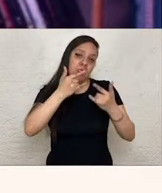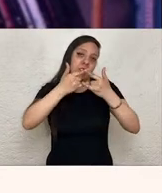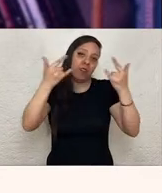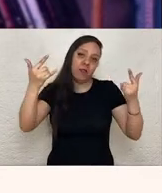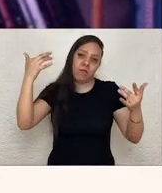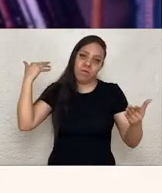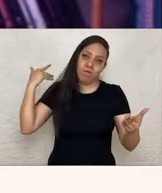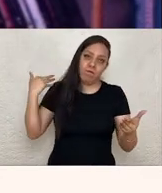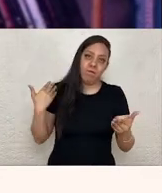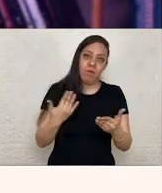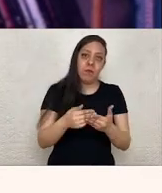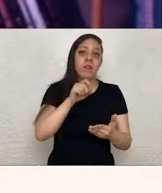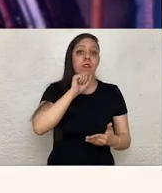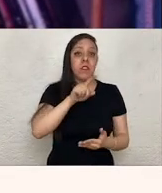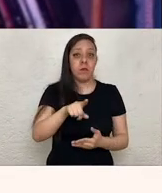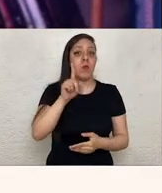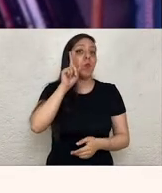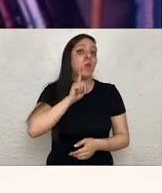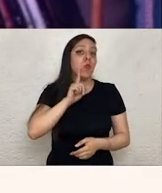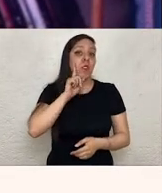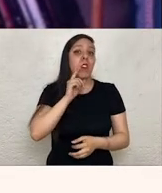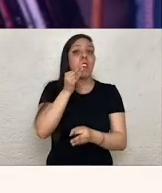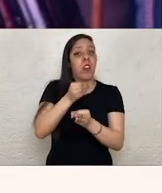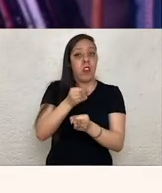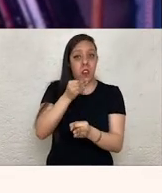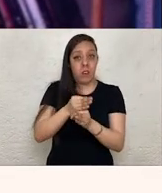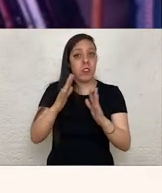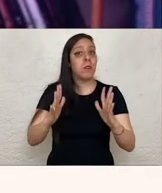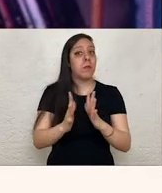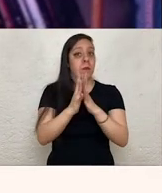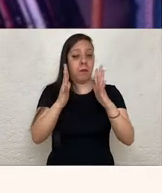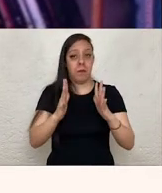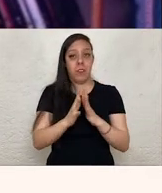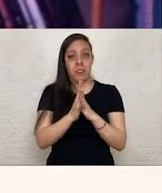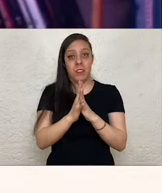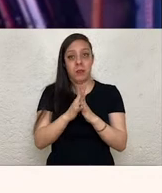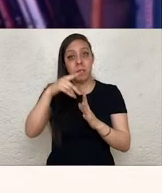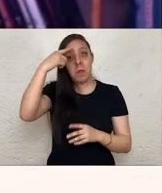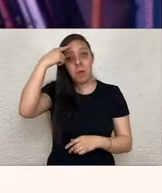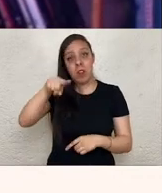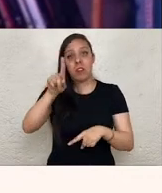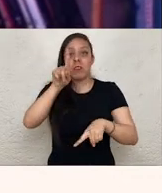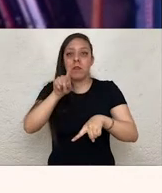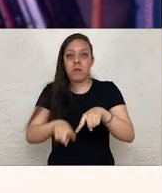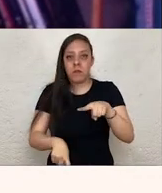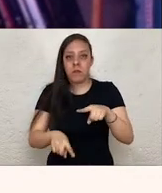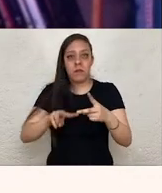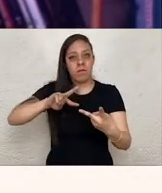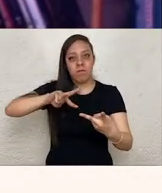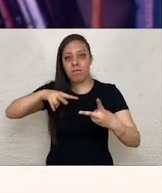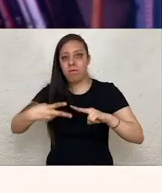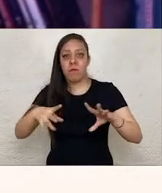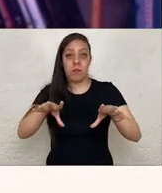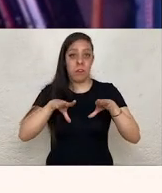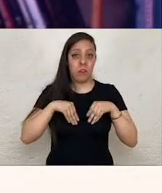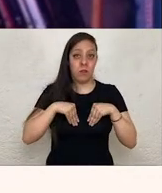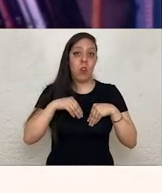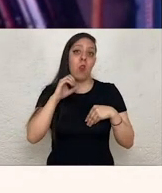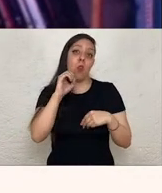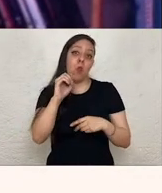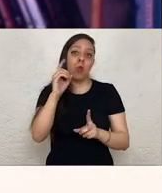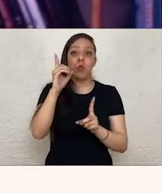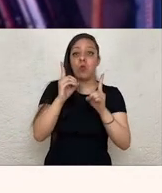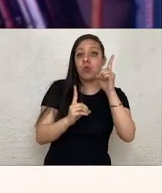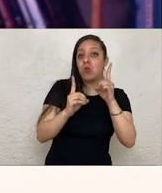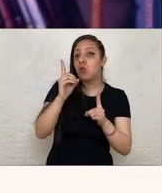historia, y también mujeres en nuestro presente que están participando activamente en estos ejercicios de descolonización